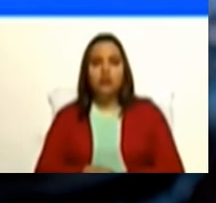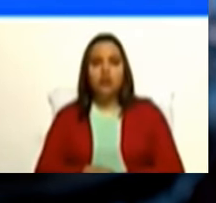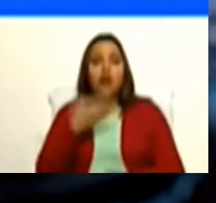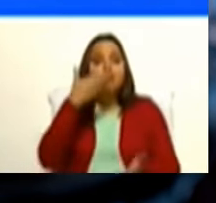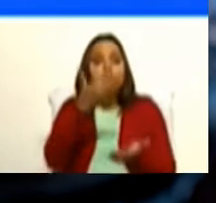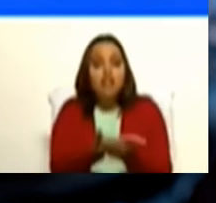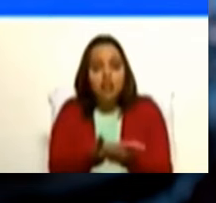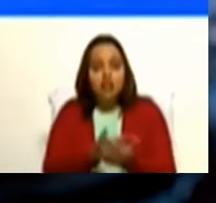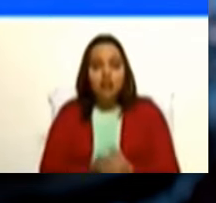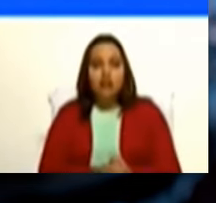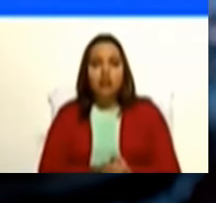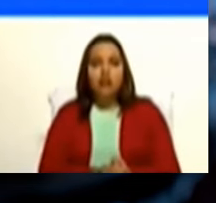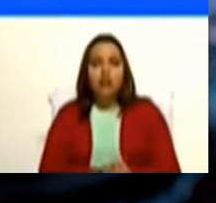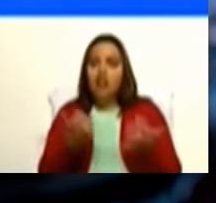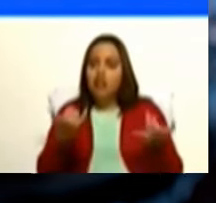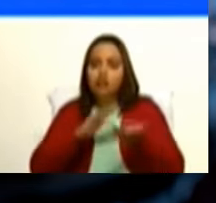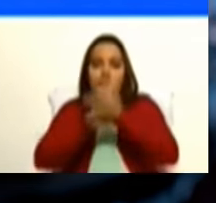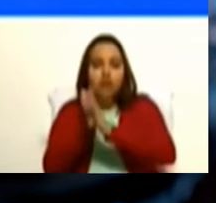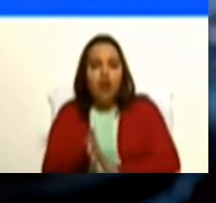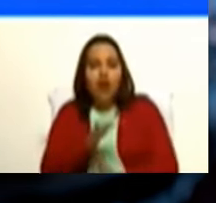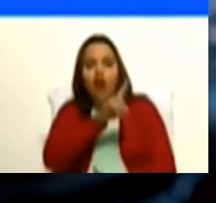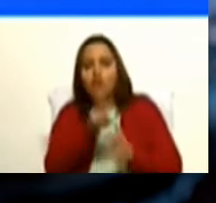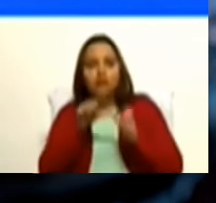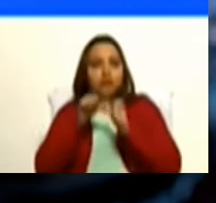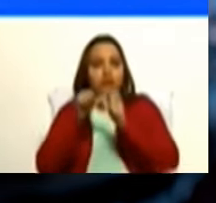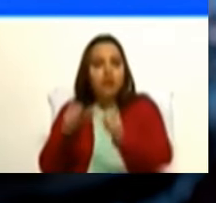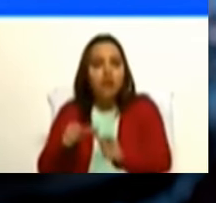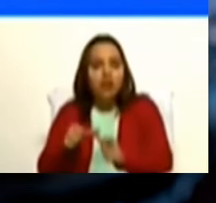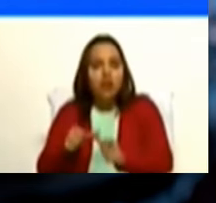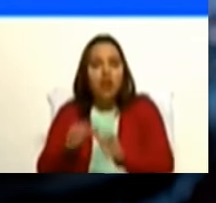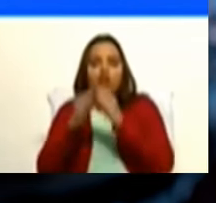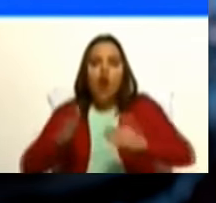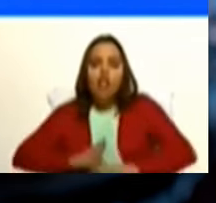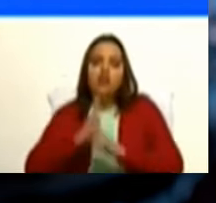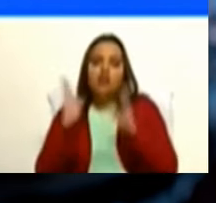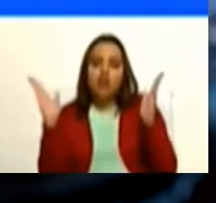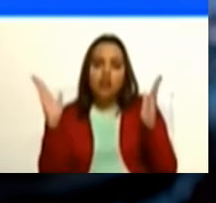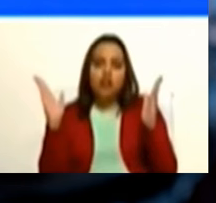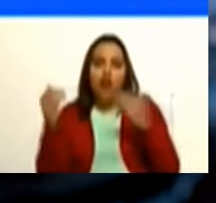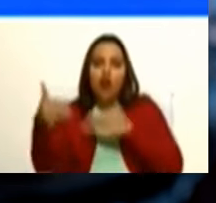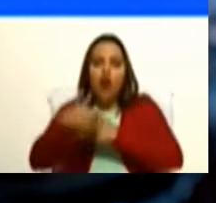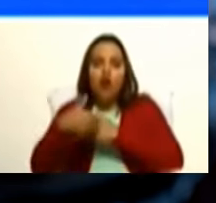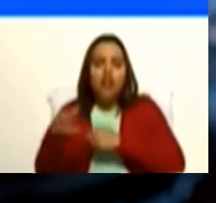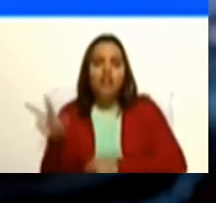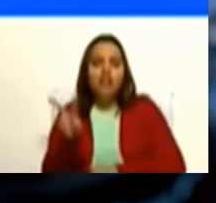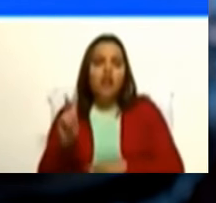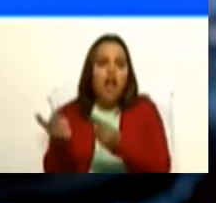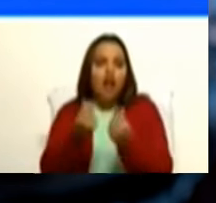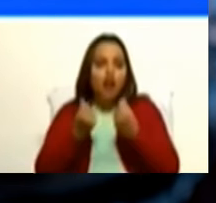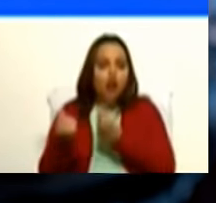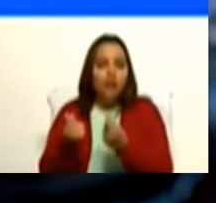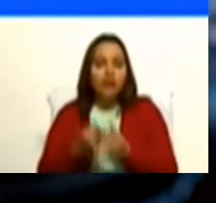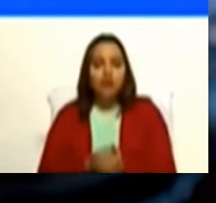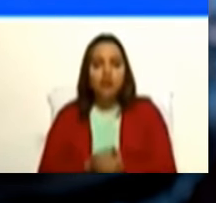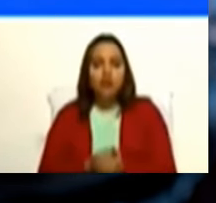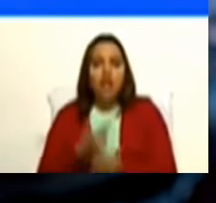exige que se levanten de manera permanente y definitiva todas las sanciones contra su economía